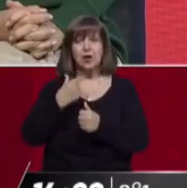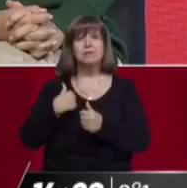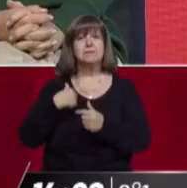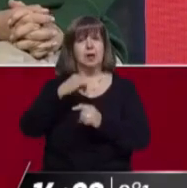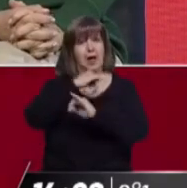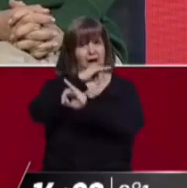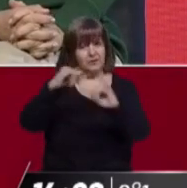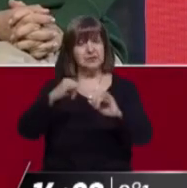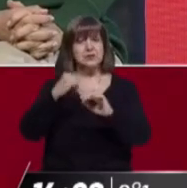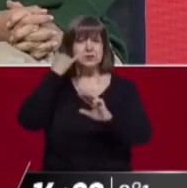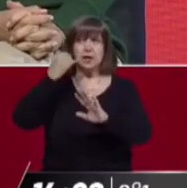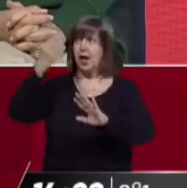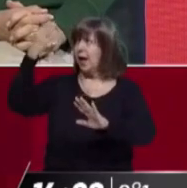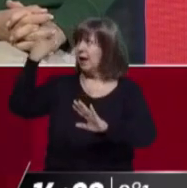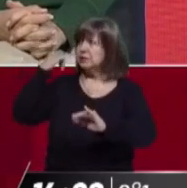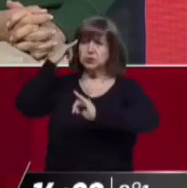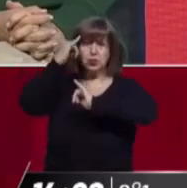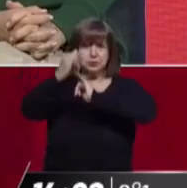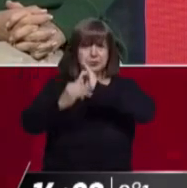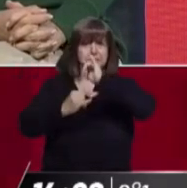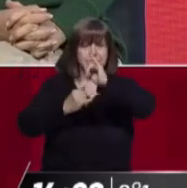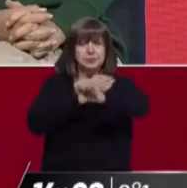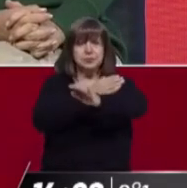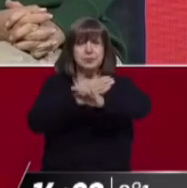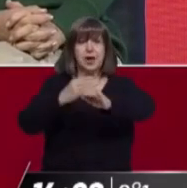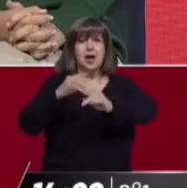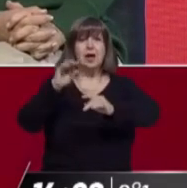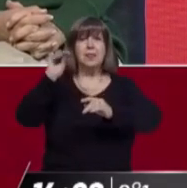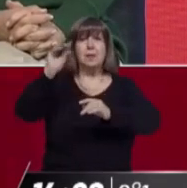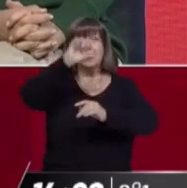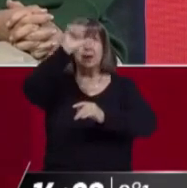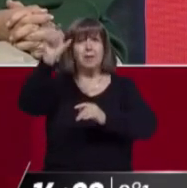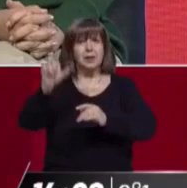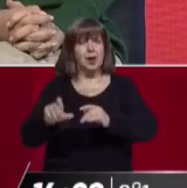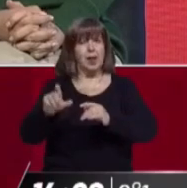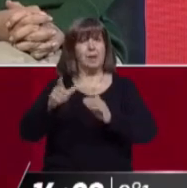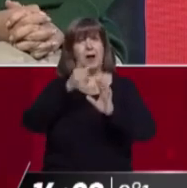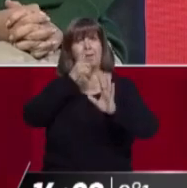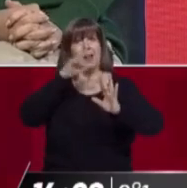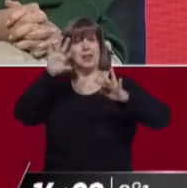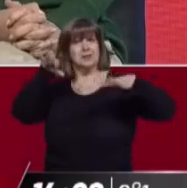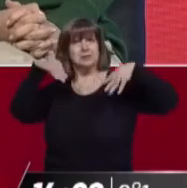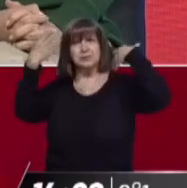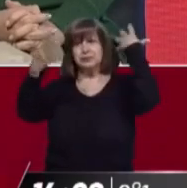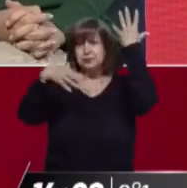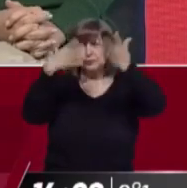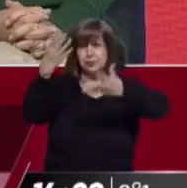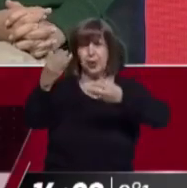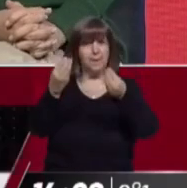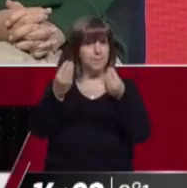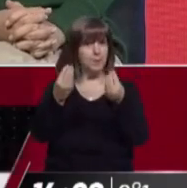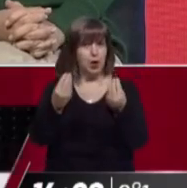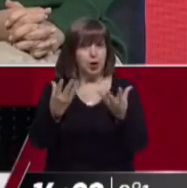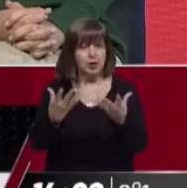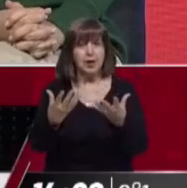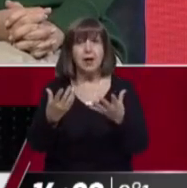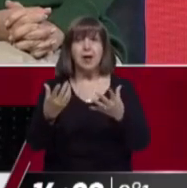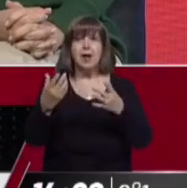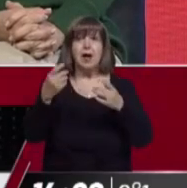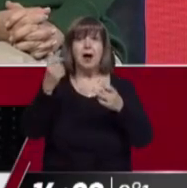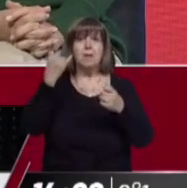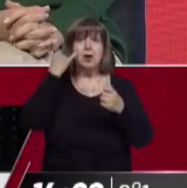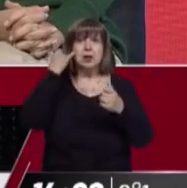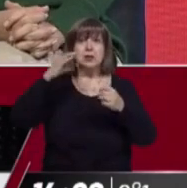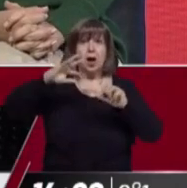hace unos días atrás que veníamos hablando de que en La Paz había una revolución, porque claro, es un hecho poco usual que haya tantos